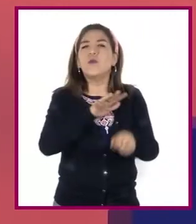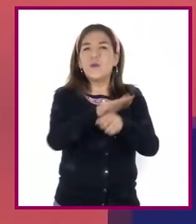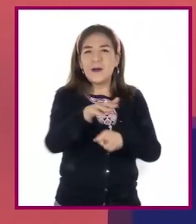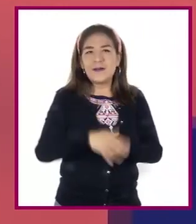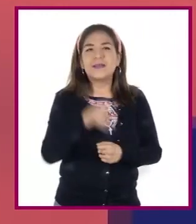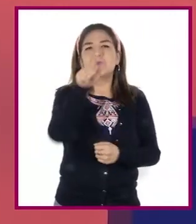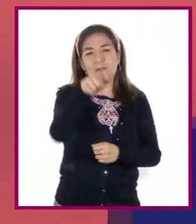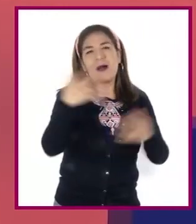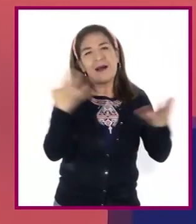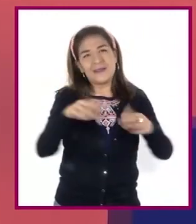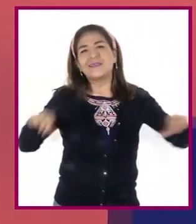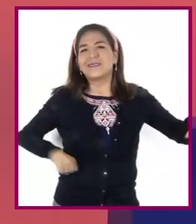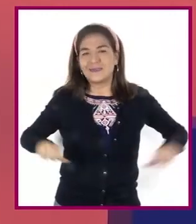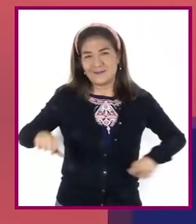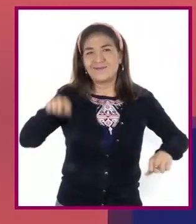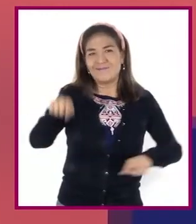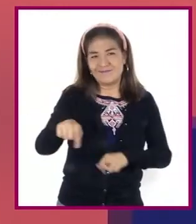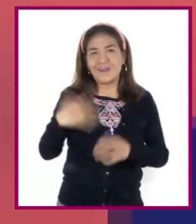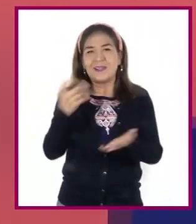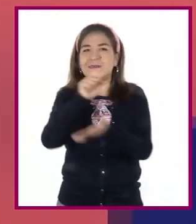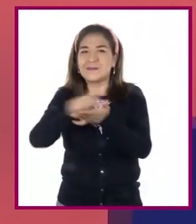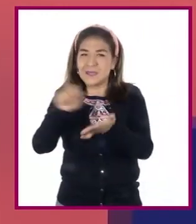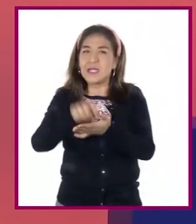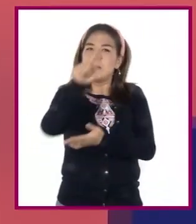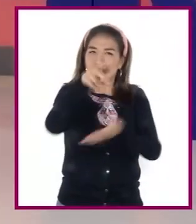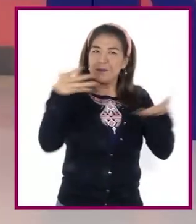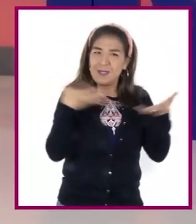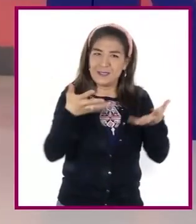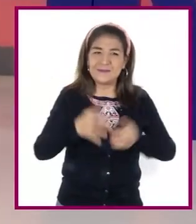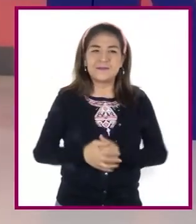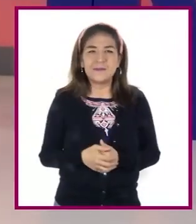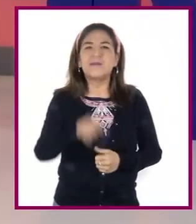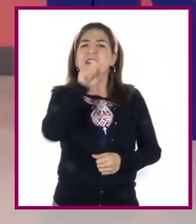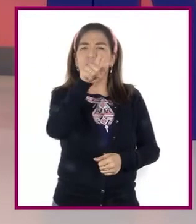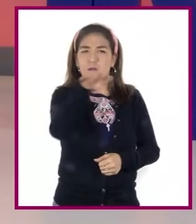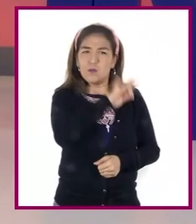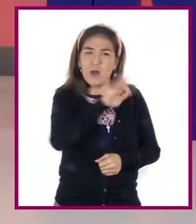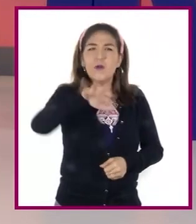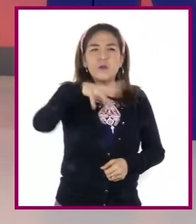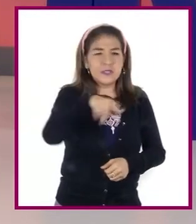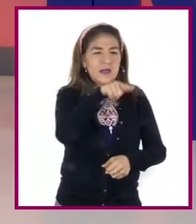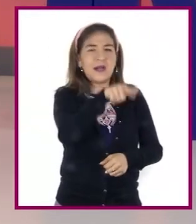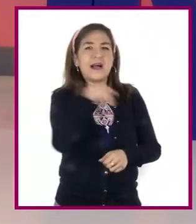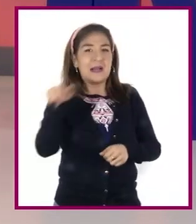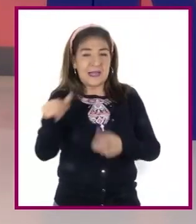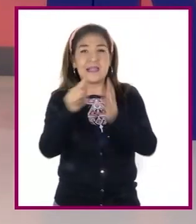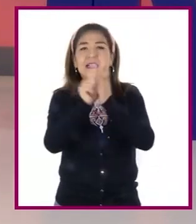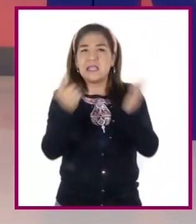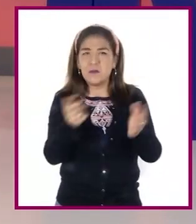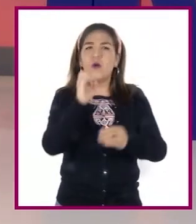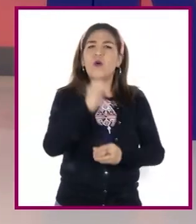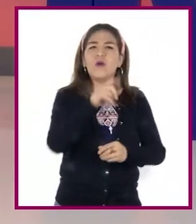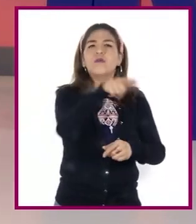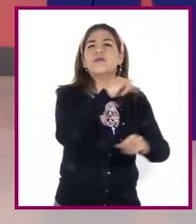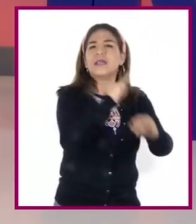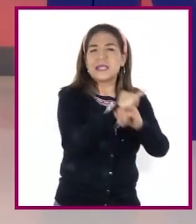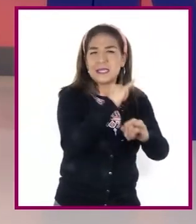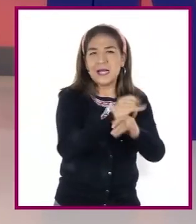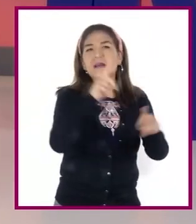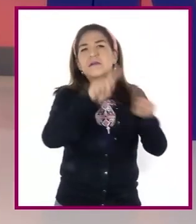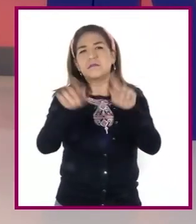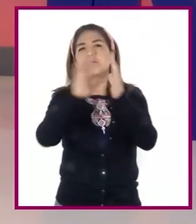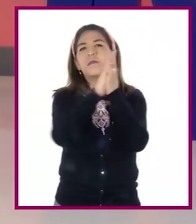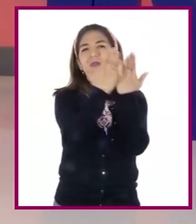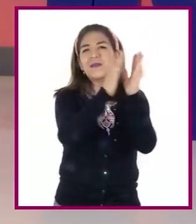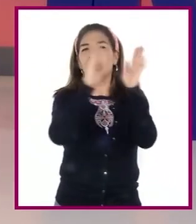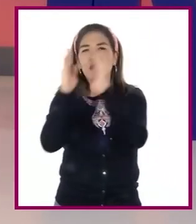realicen las actividades que ahí les propongan. Además, pueden buscar poemas en su libro o en repositorios digitales o